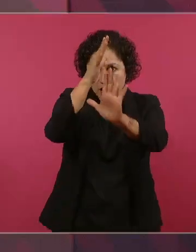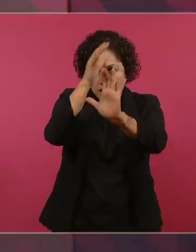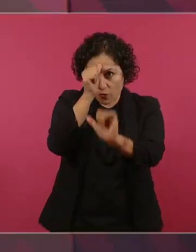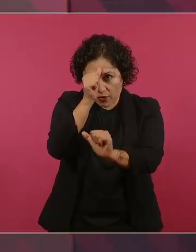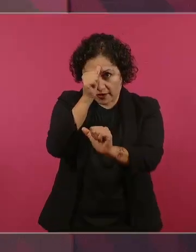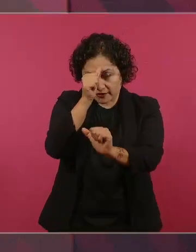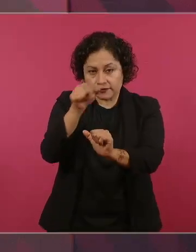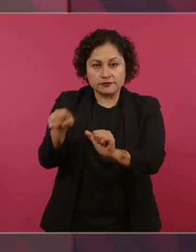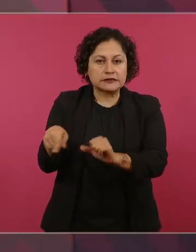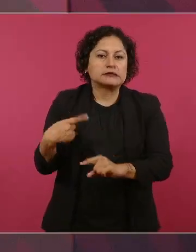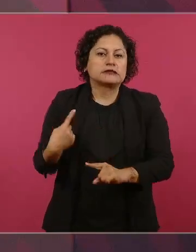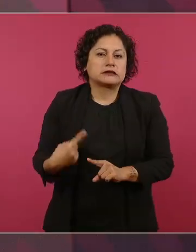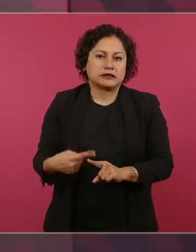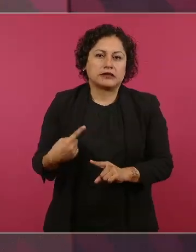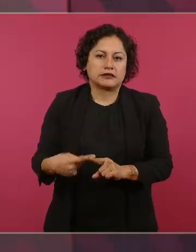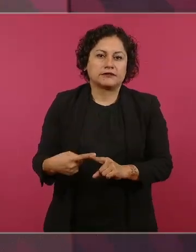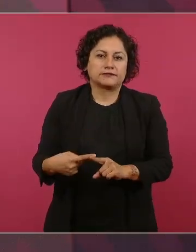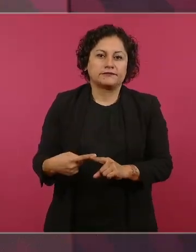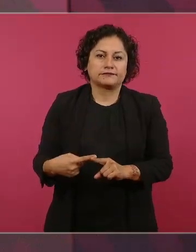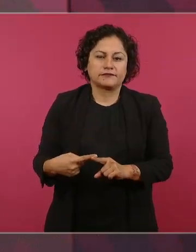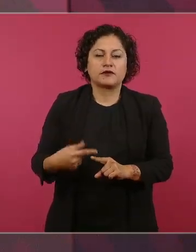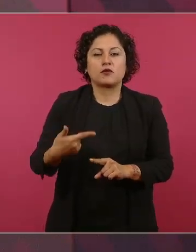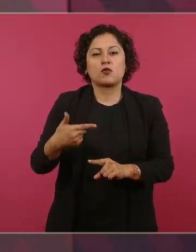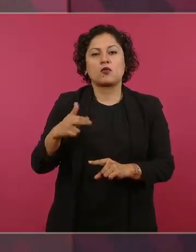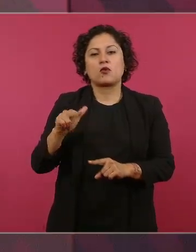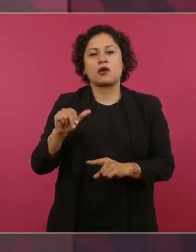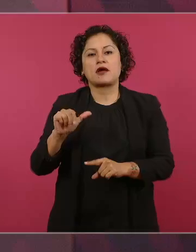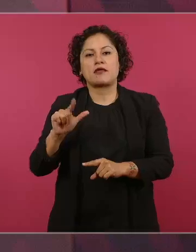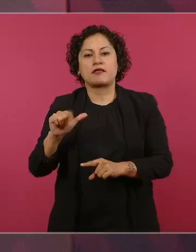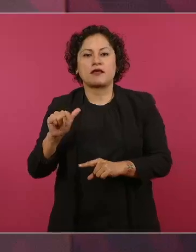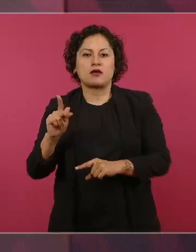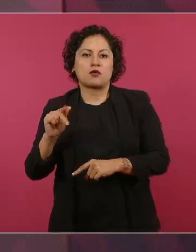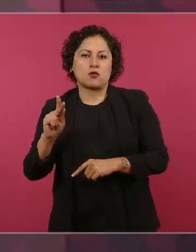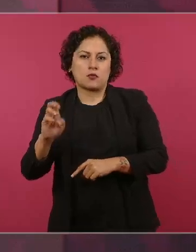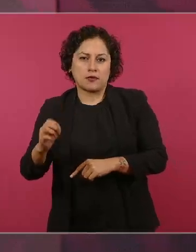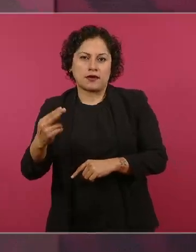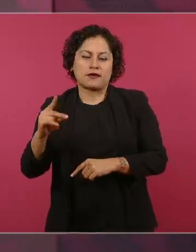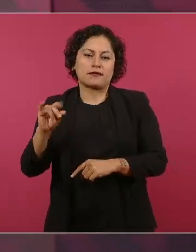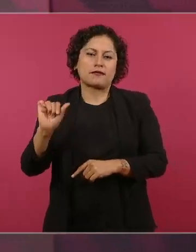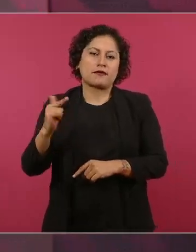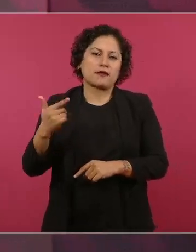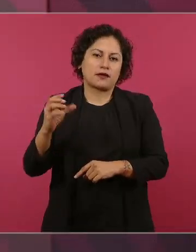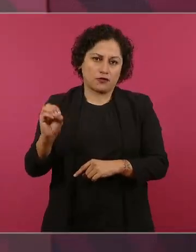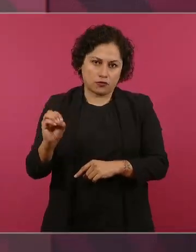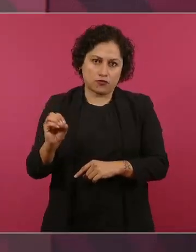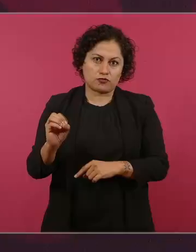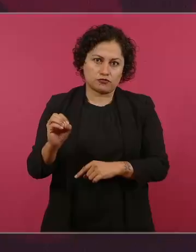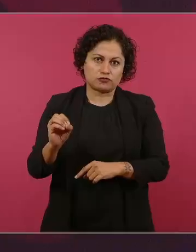Guadalupe Hidalgo para entregarles 9